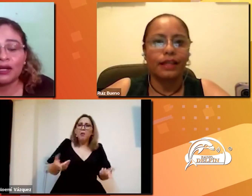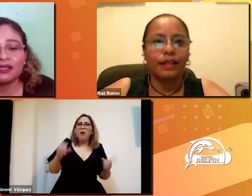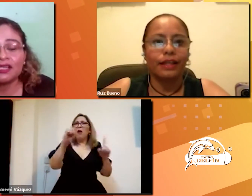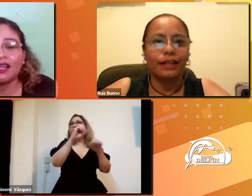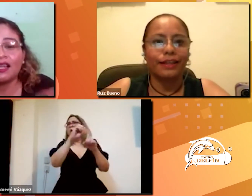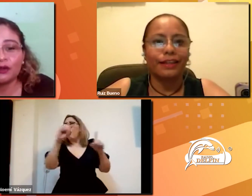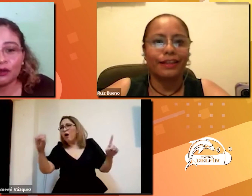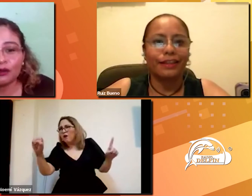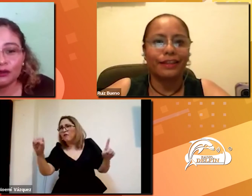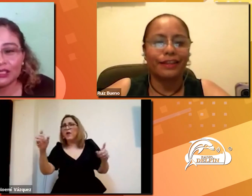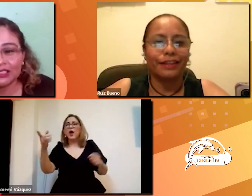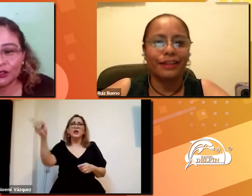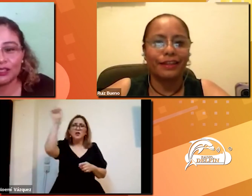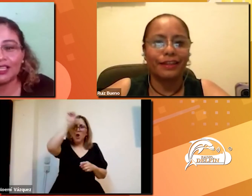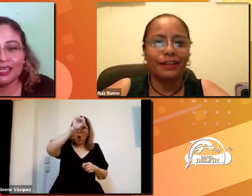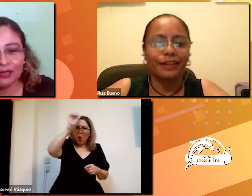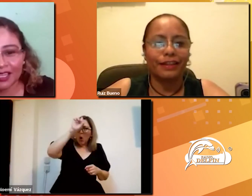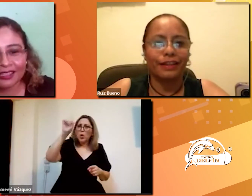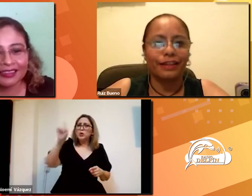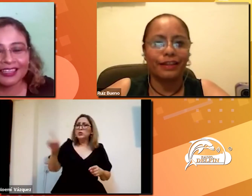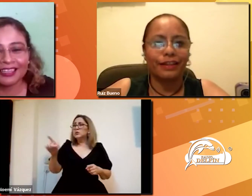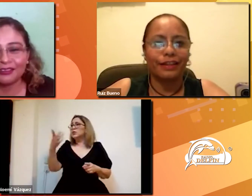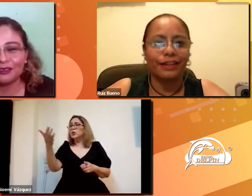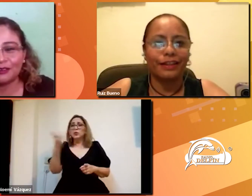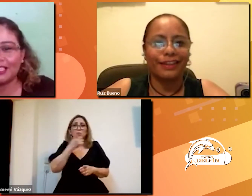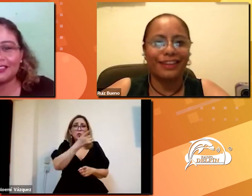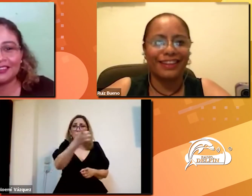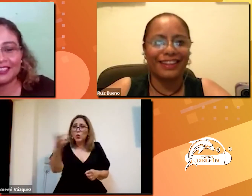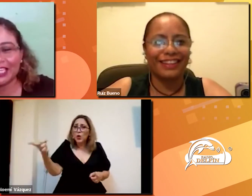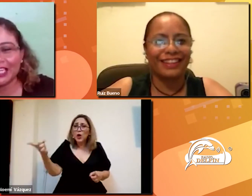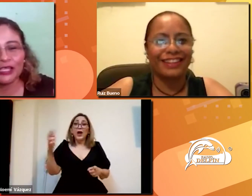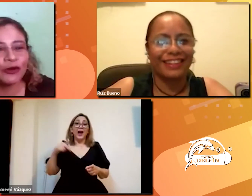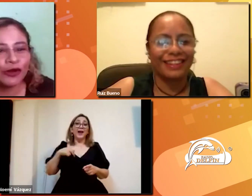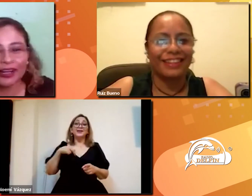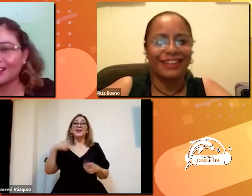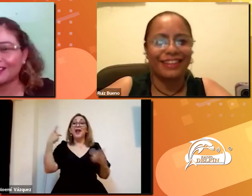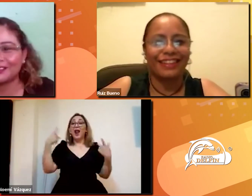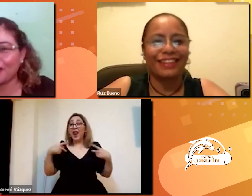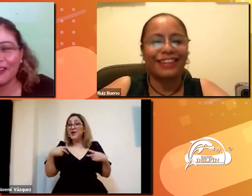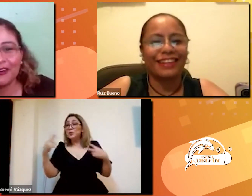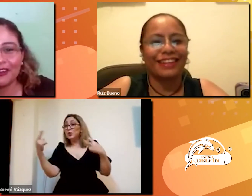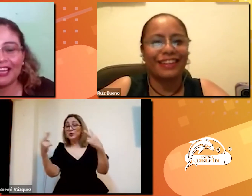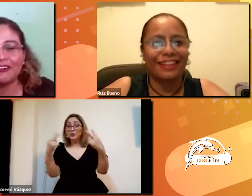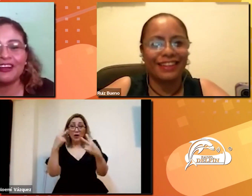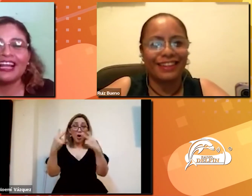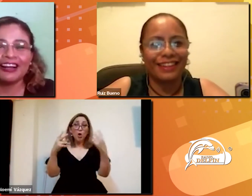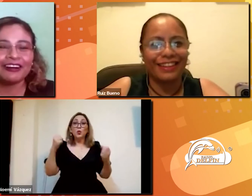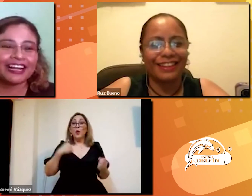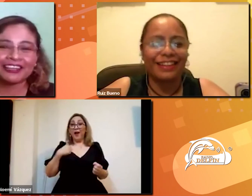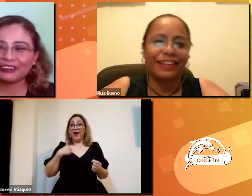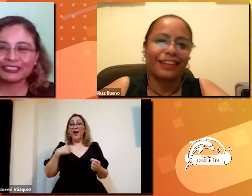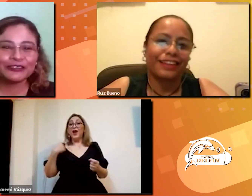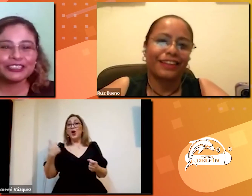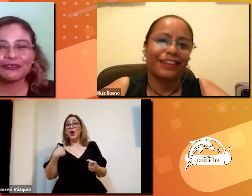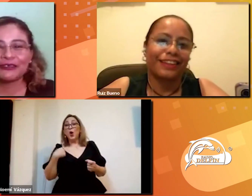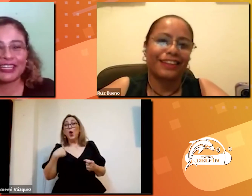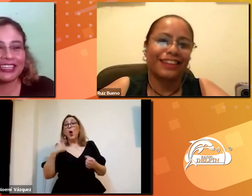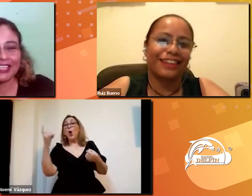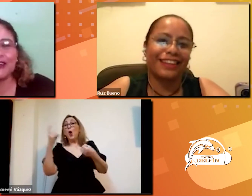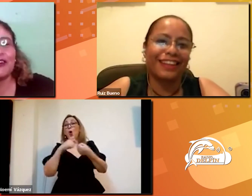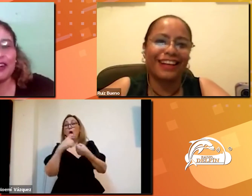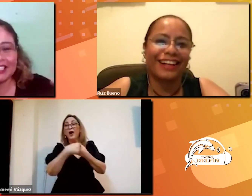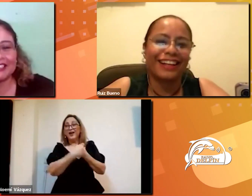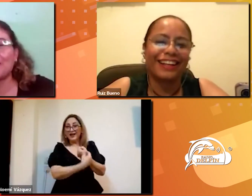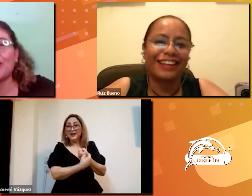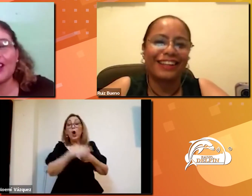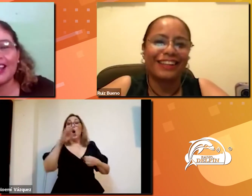quieras compartirle a todos nuestros televidentes, seguidores, todos los que los radio escuchan? Porque